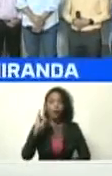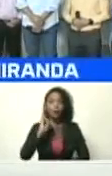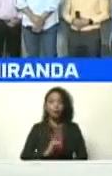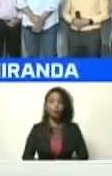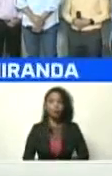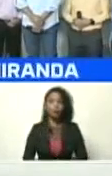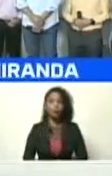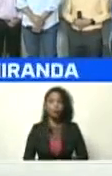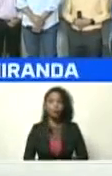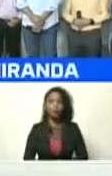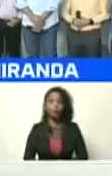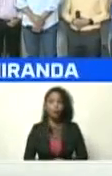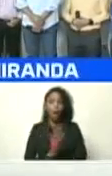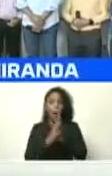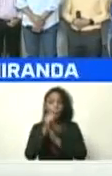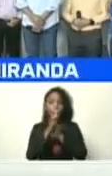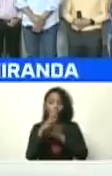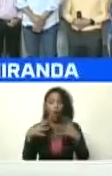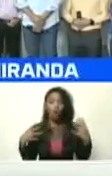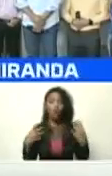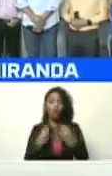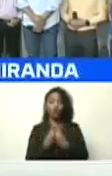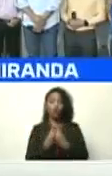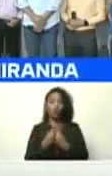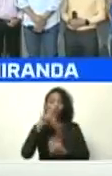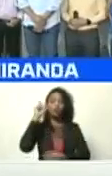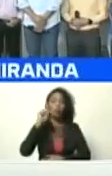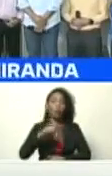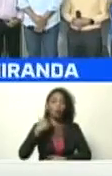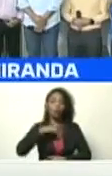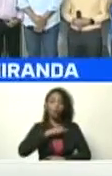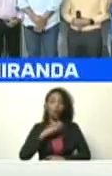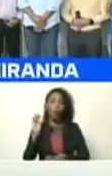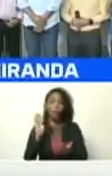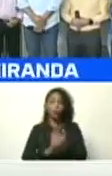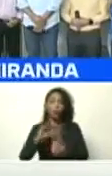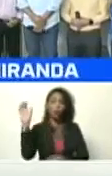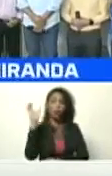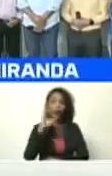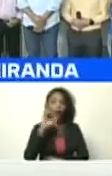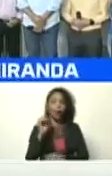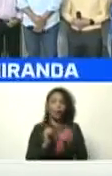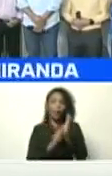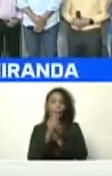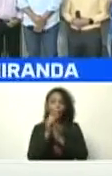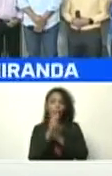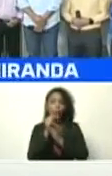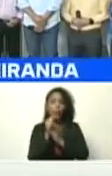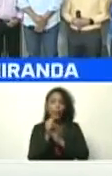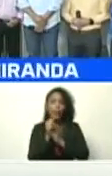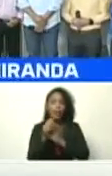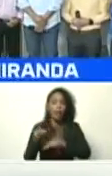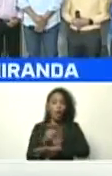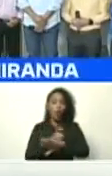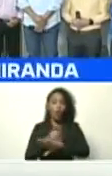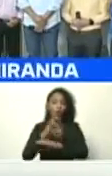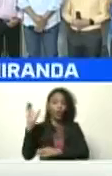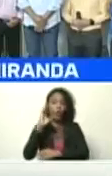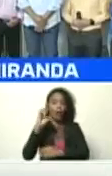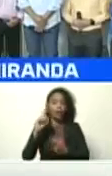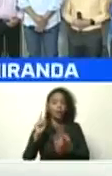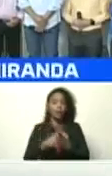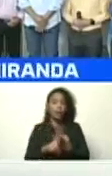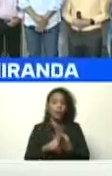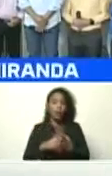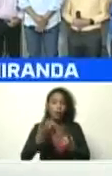en Emprender Juntos, también nosotros le pusimos Caracas Emprende. Y entre el gobierno de Caracas